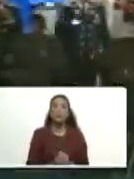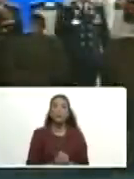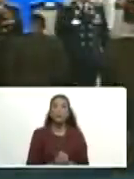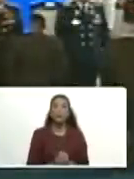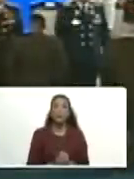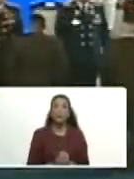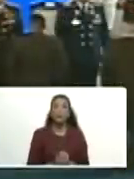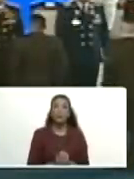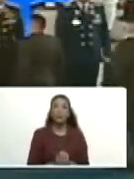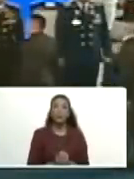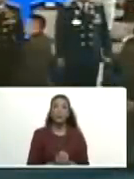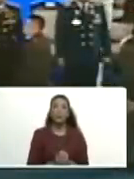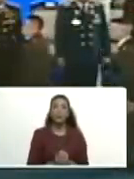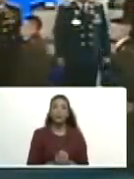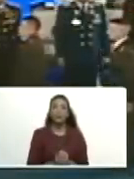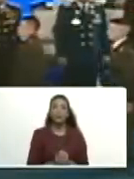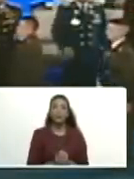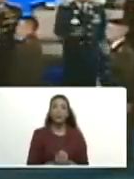¡A la